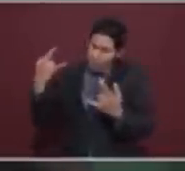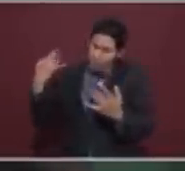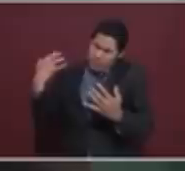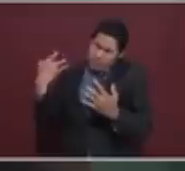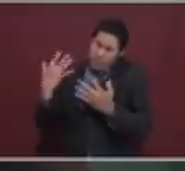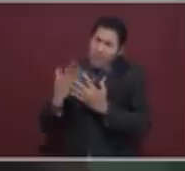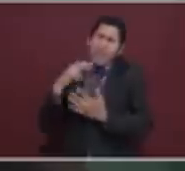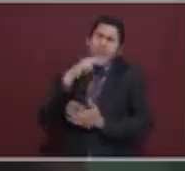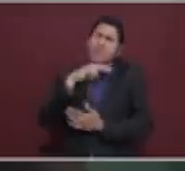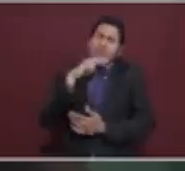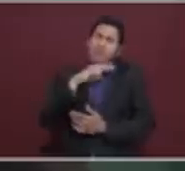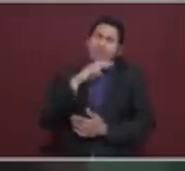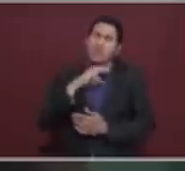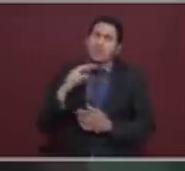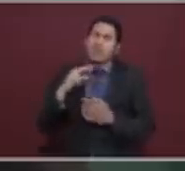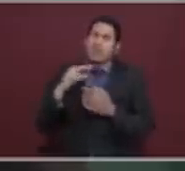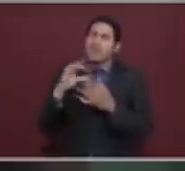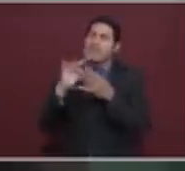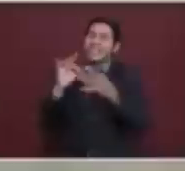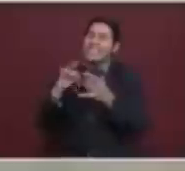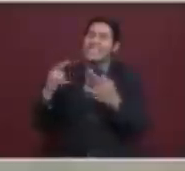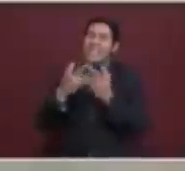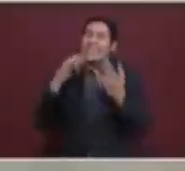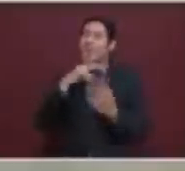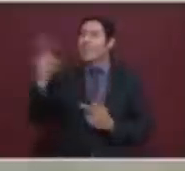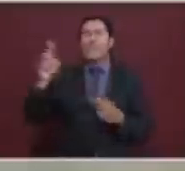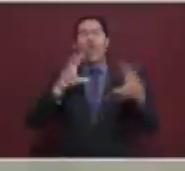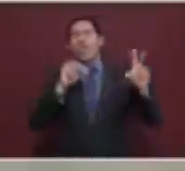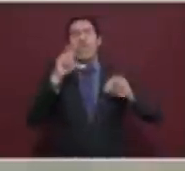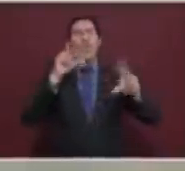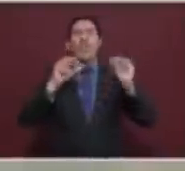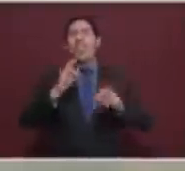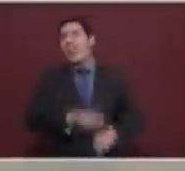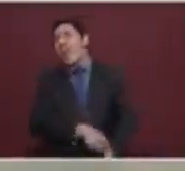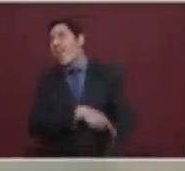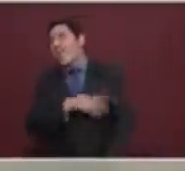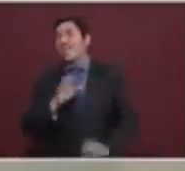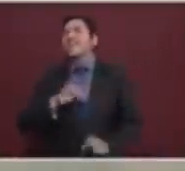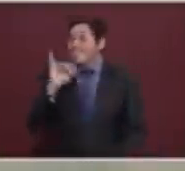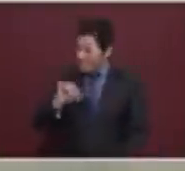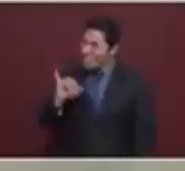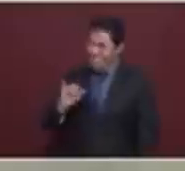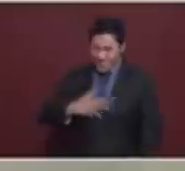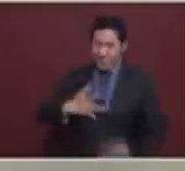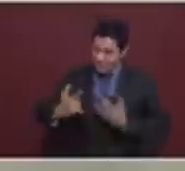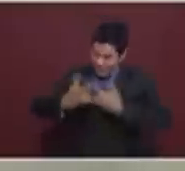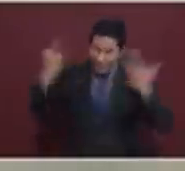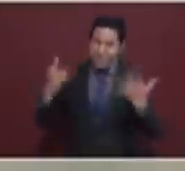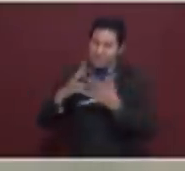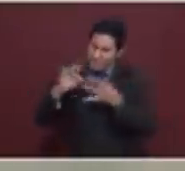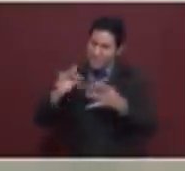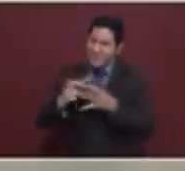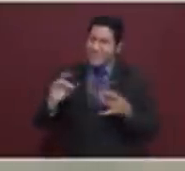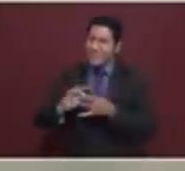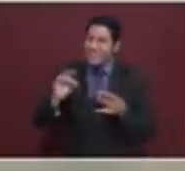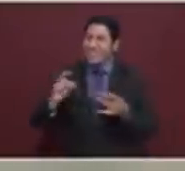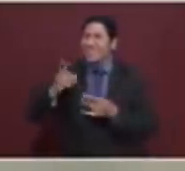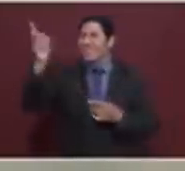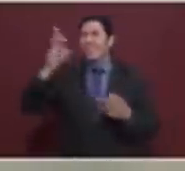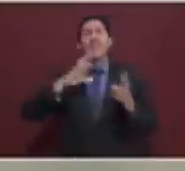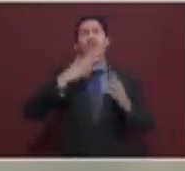rápido rapidito rapidito si si si si éste había